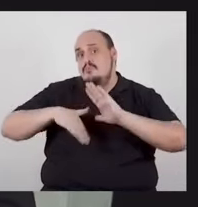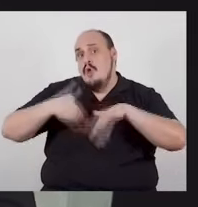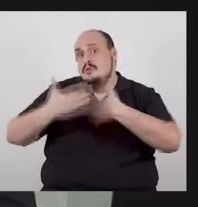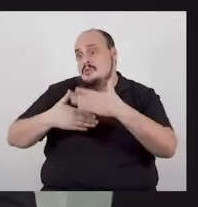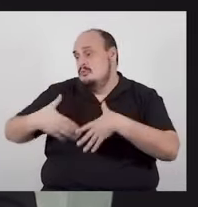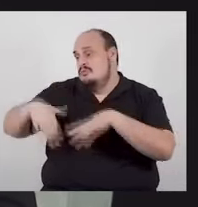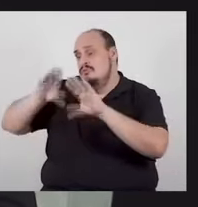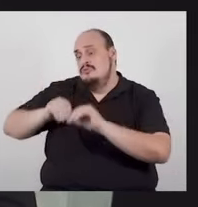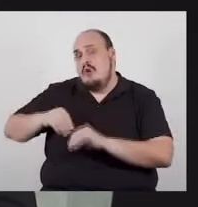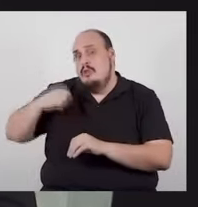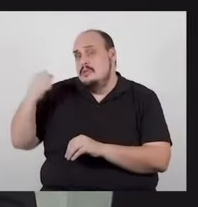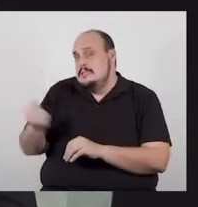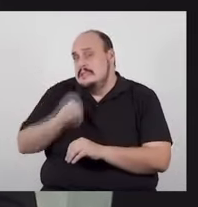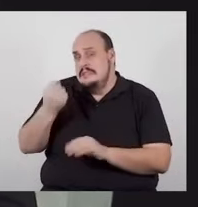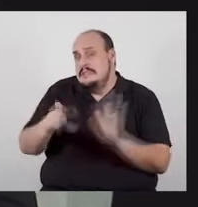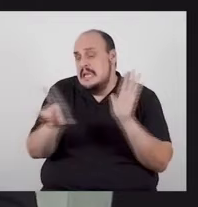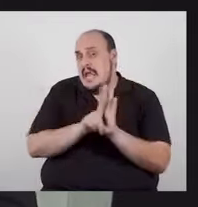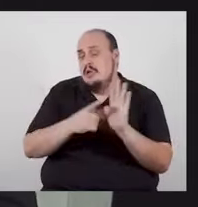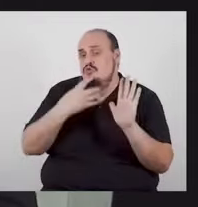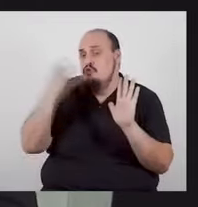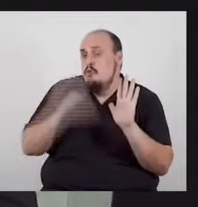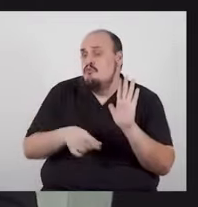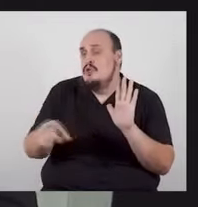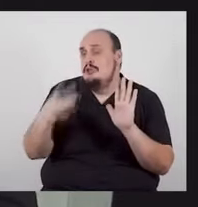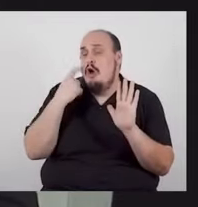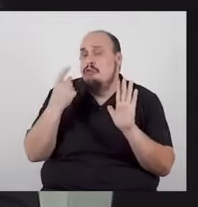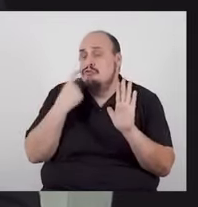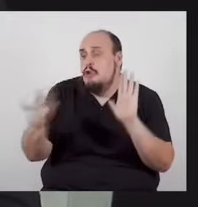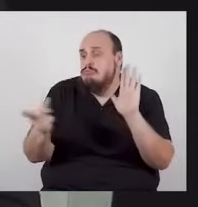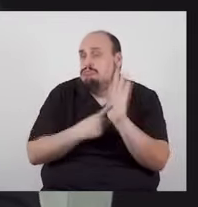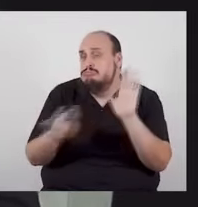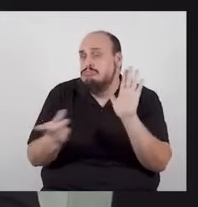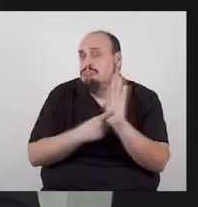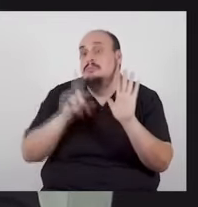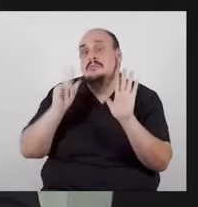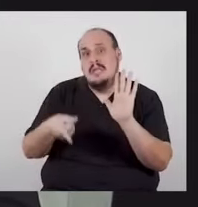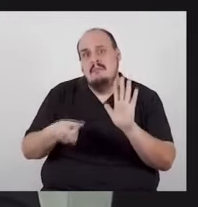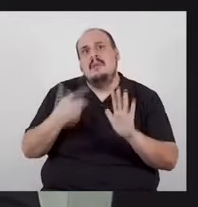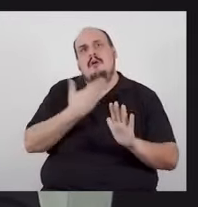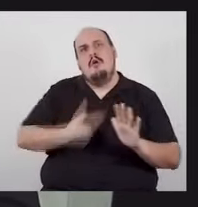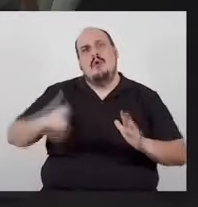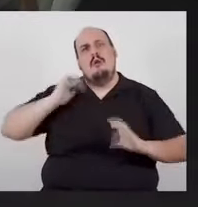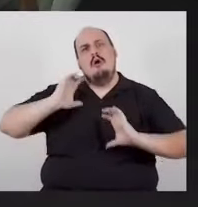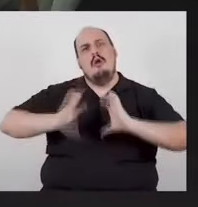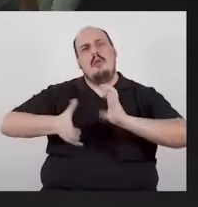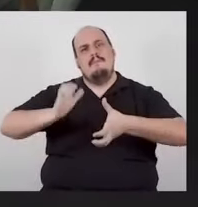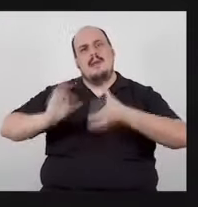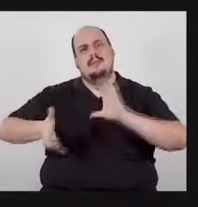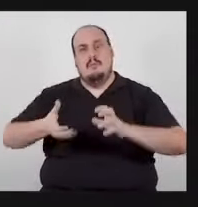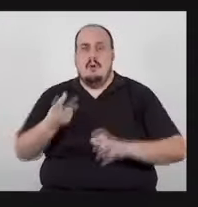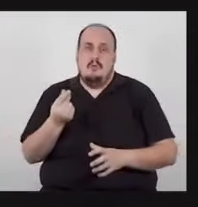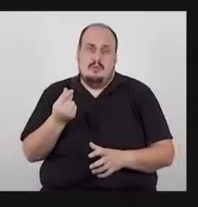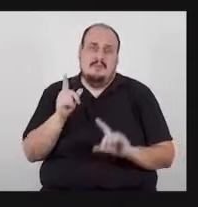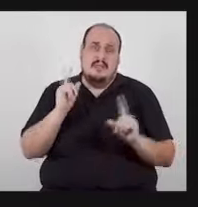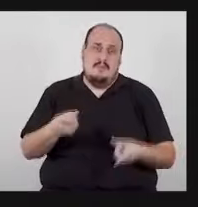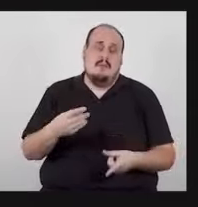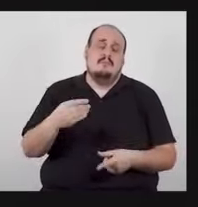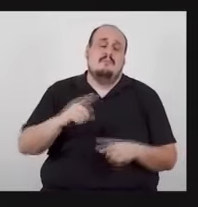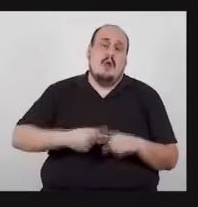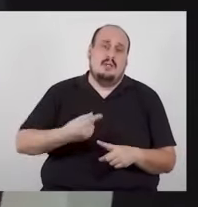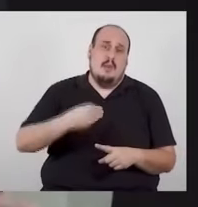en el cumplimiento de la ley y en la fiscalización y en el control y en la inversión, porque acá esto depende de guita y de voluntad política,